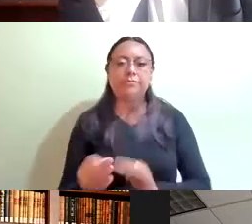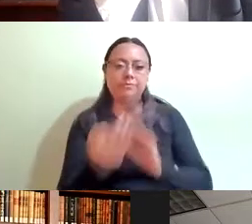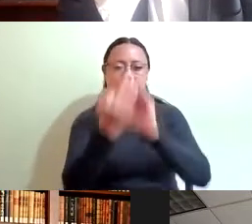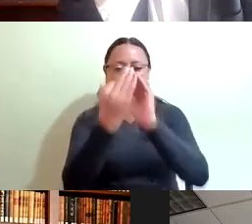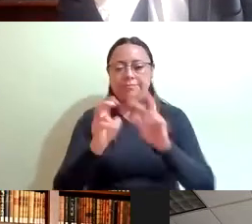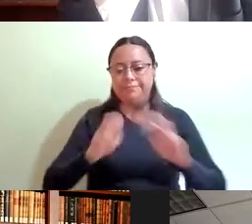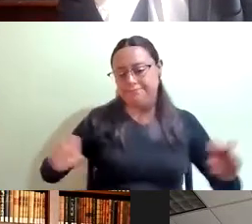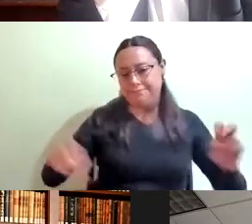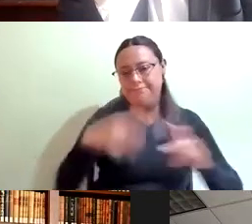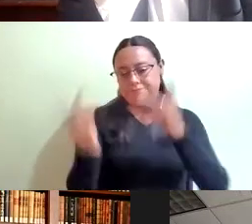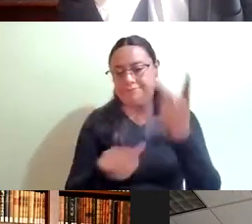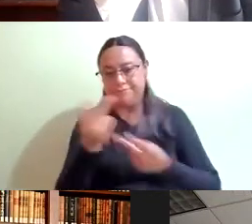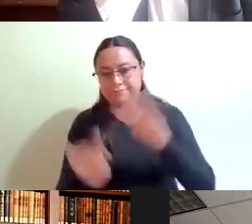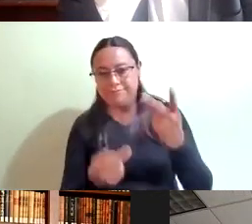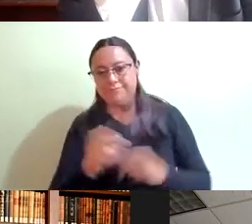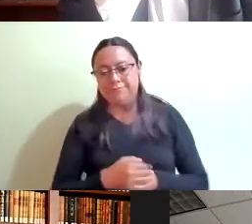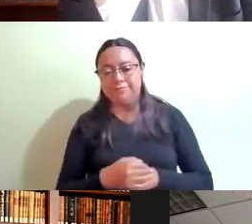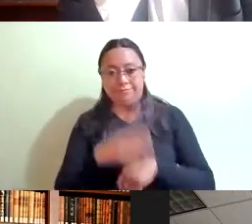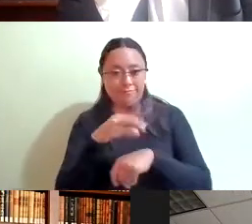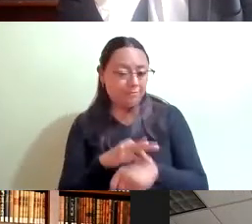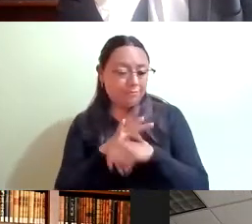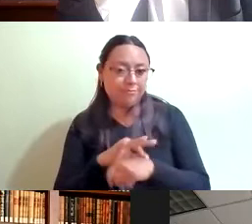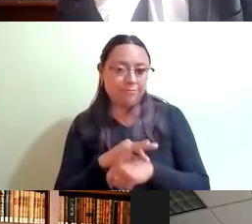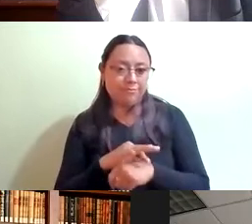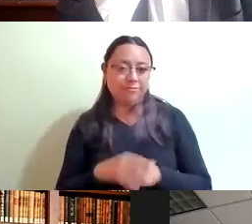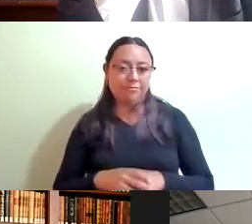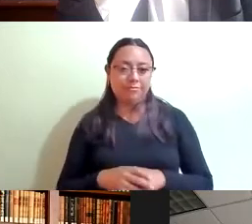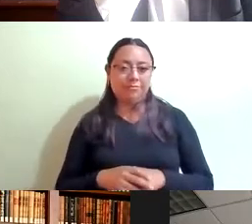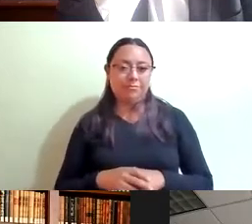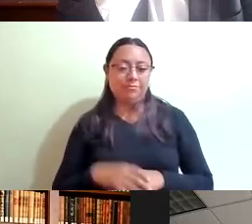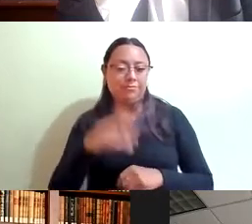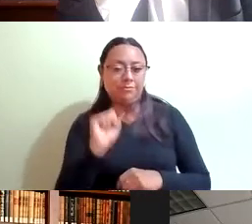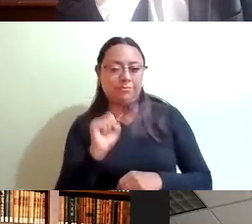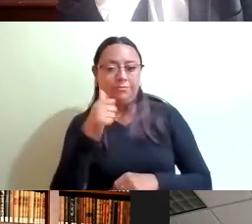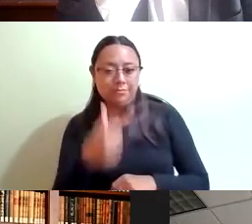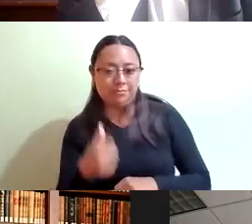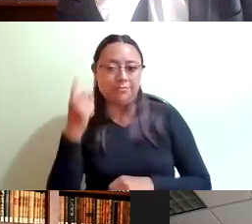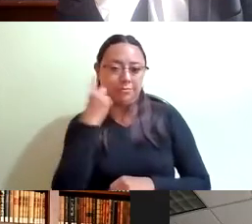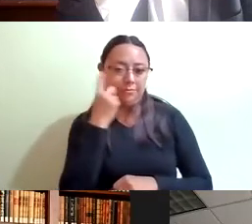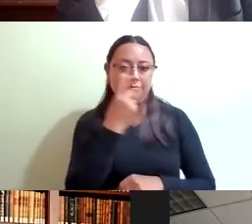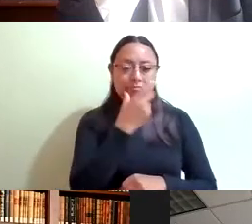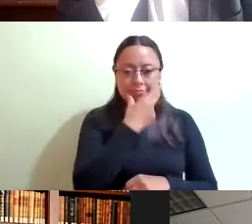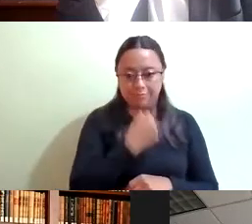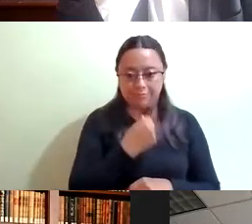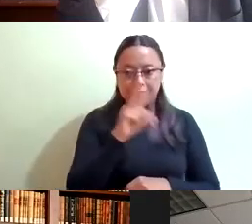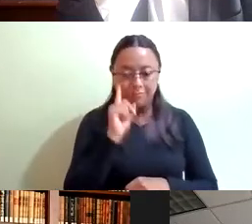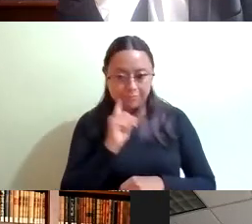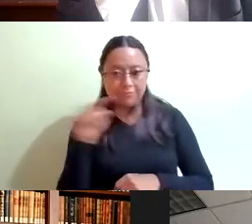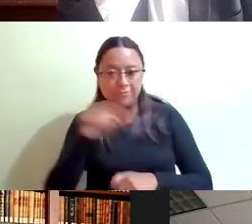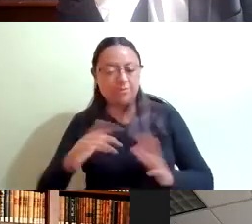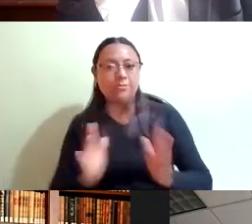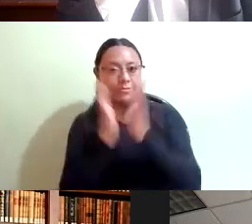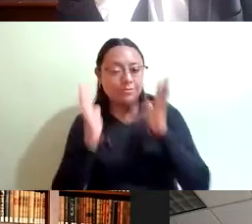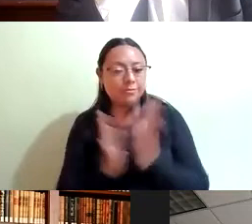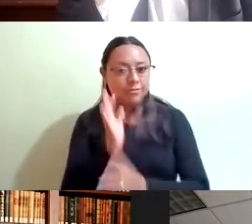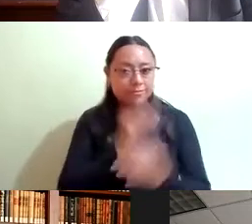de manera presencial, tampoco es que puedan participar los 66 diputados. También siempre regularmente habla